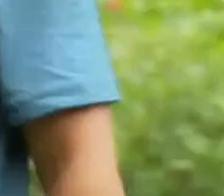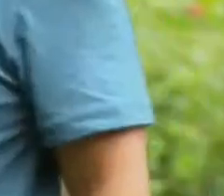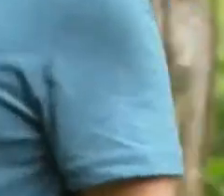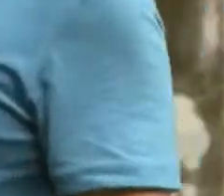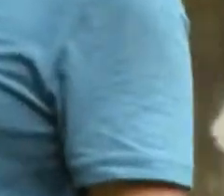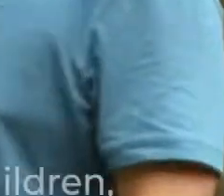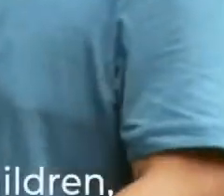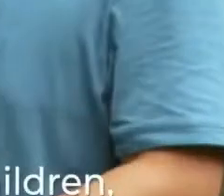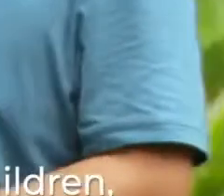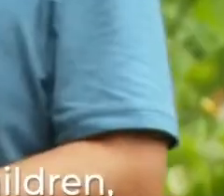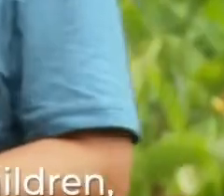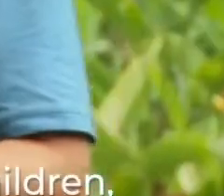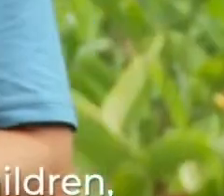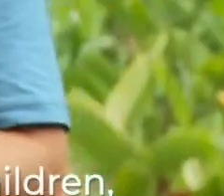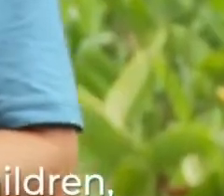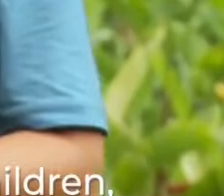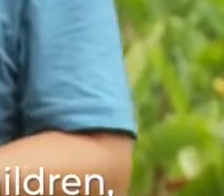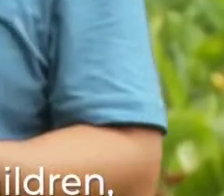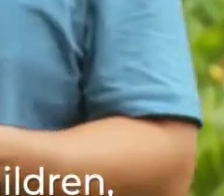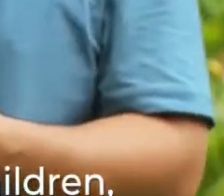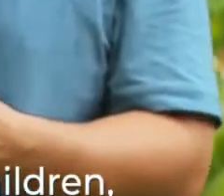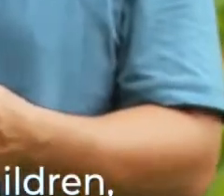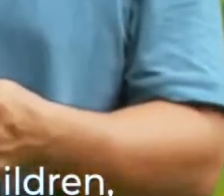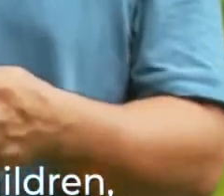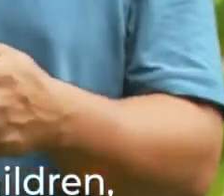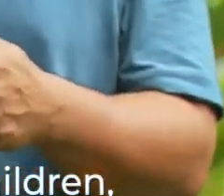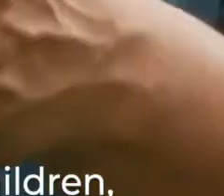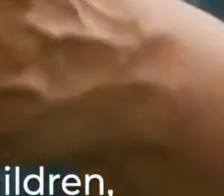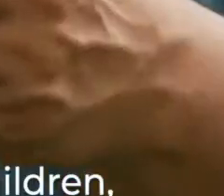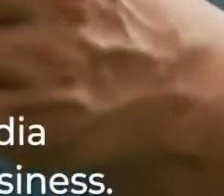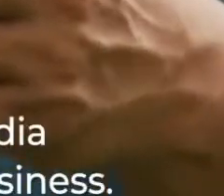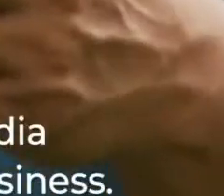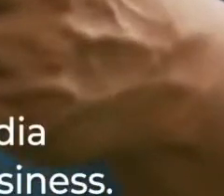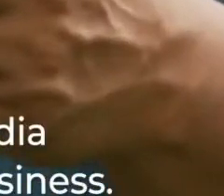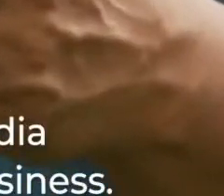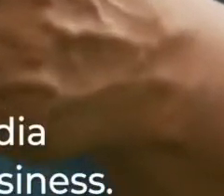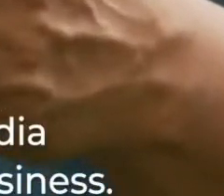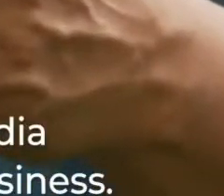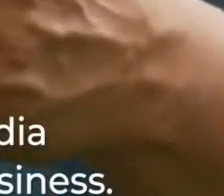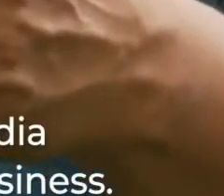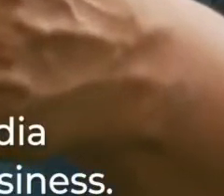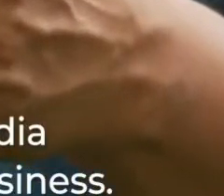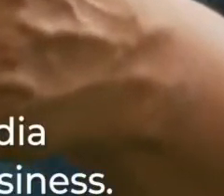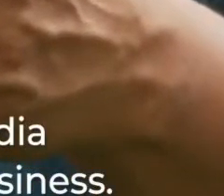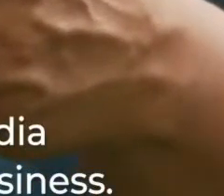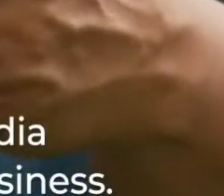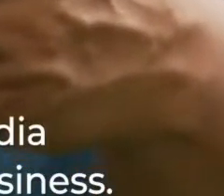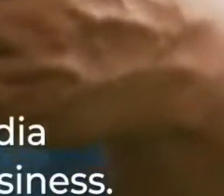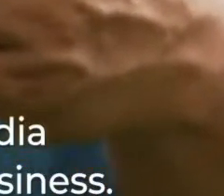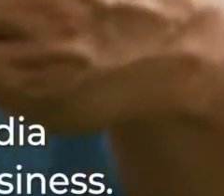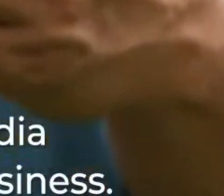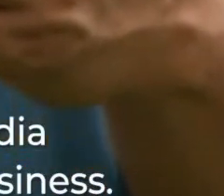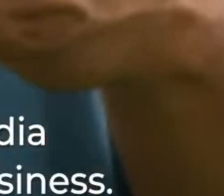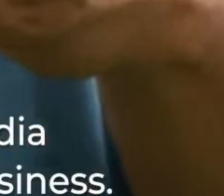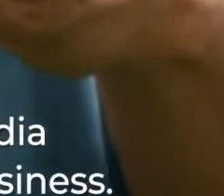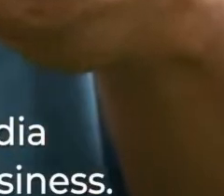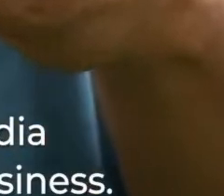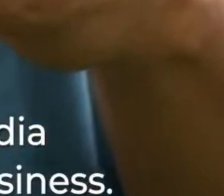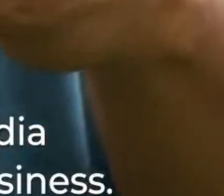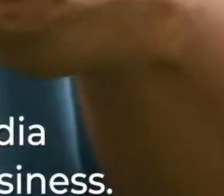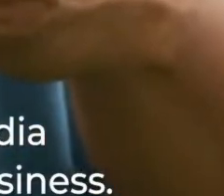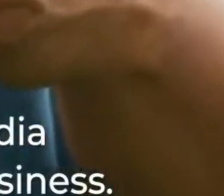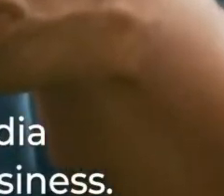familias. Desde hace unos años, gracias a la ayuda de sus hijos, don Alfredo se posicionó en redes sociales,